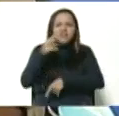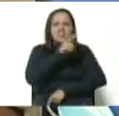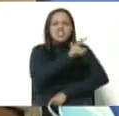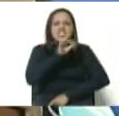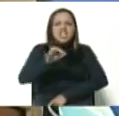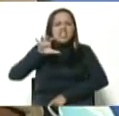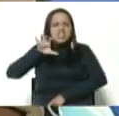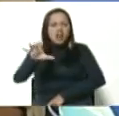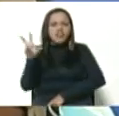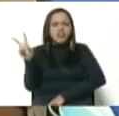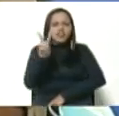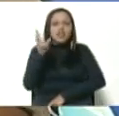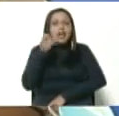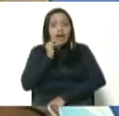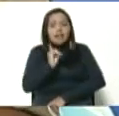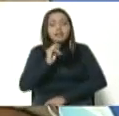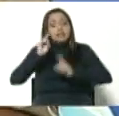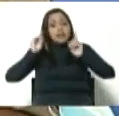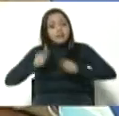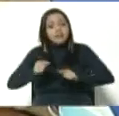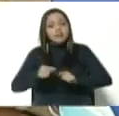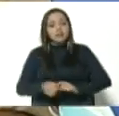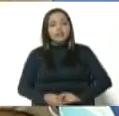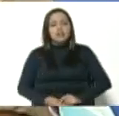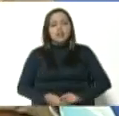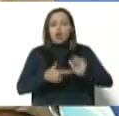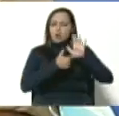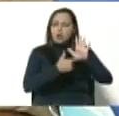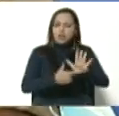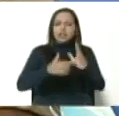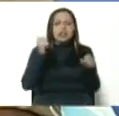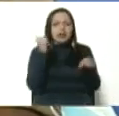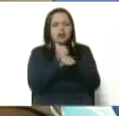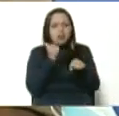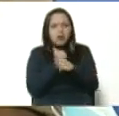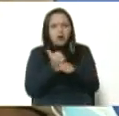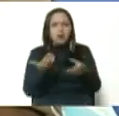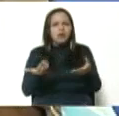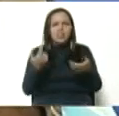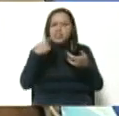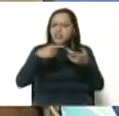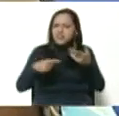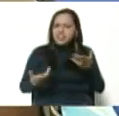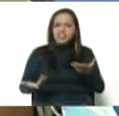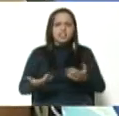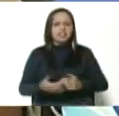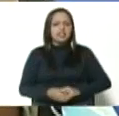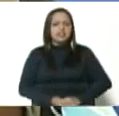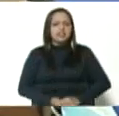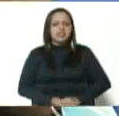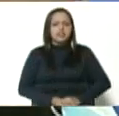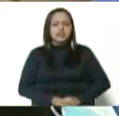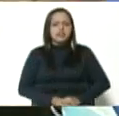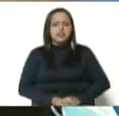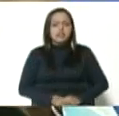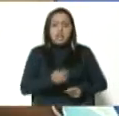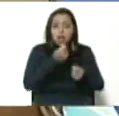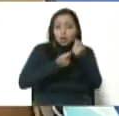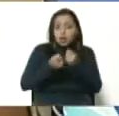país, pues allí también seguramente habrá representación de los trabajadores en correspondientes renglones de la